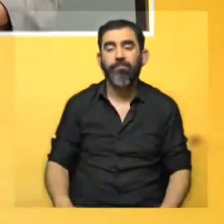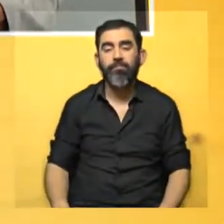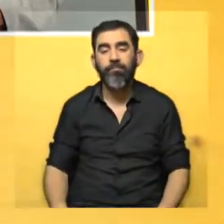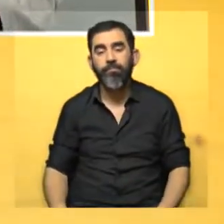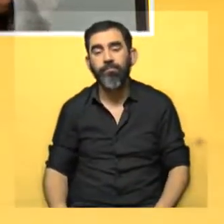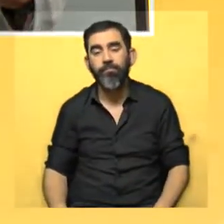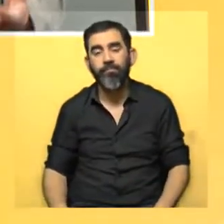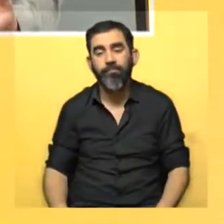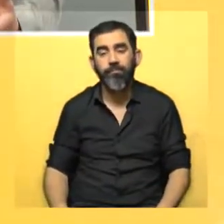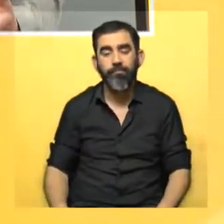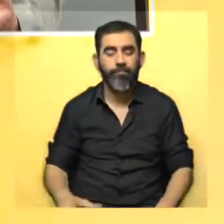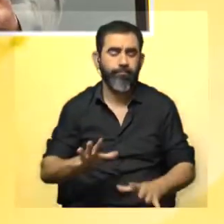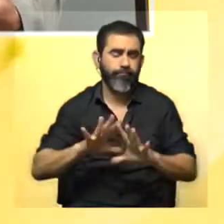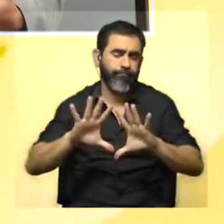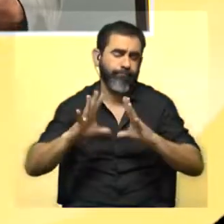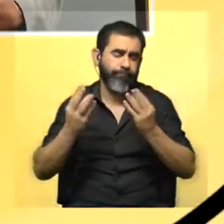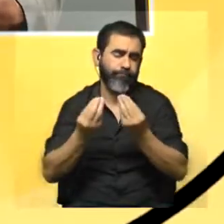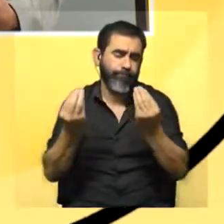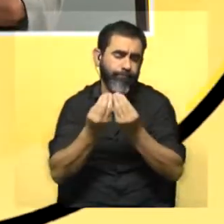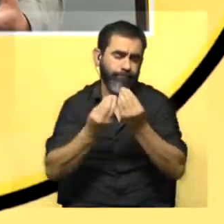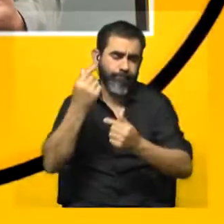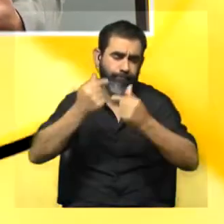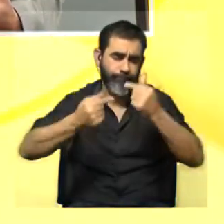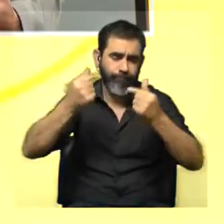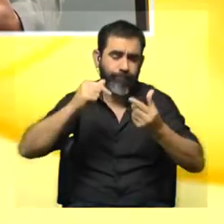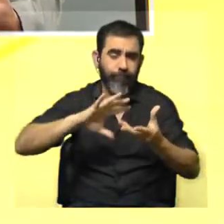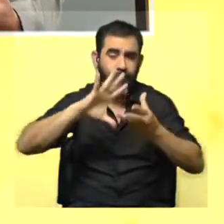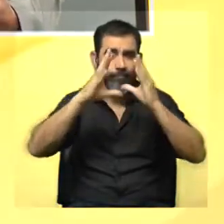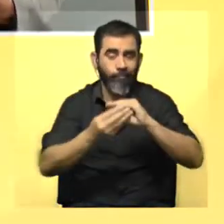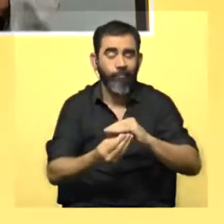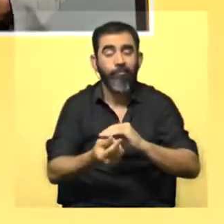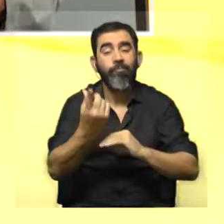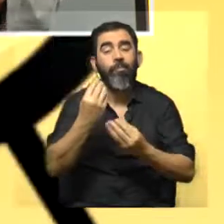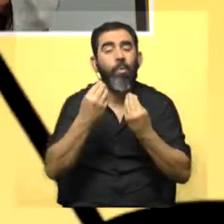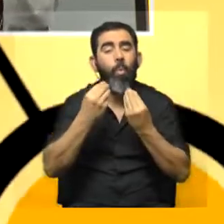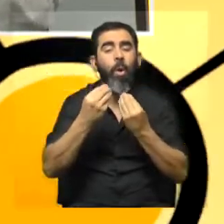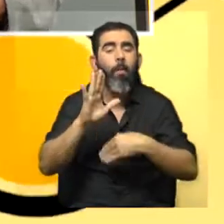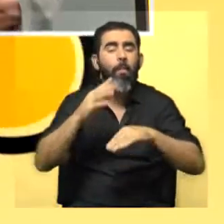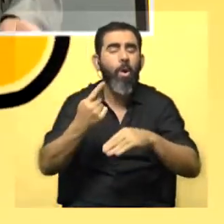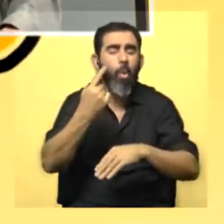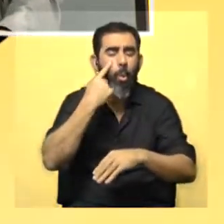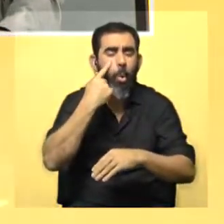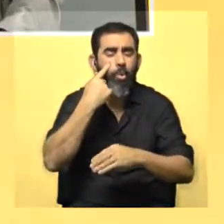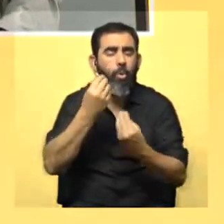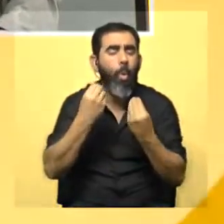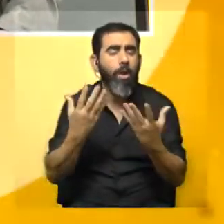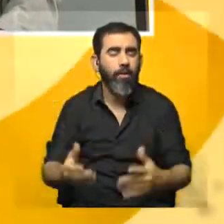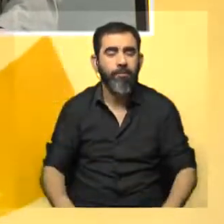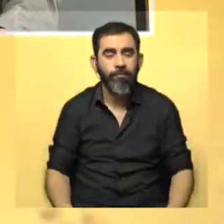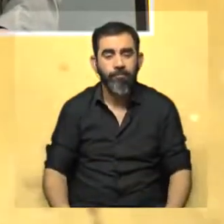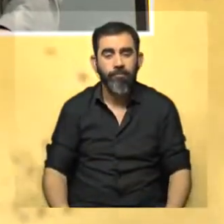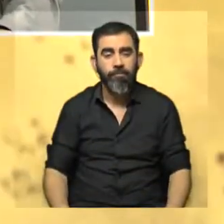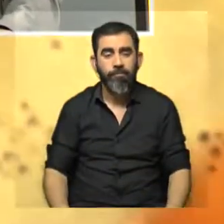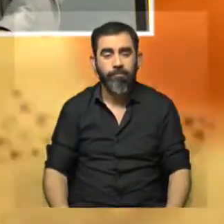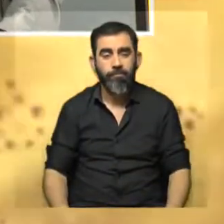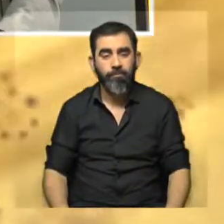uno habla de un gran universo, en realidad fermentados hay muchos tipos, pero ¿cuáles son los que más conocemos y qué pasa cuando los consumimos?